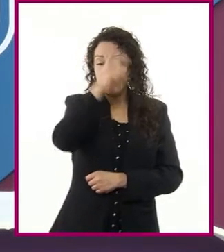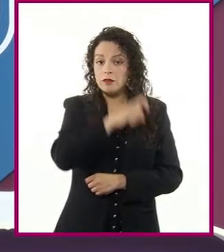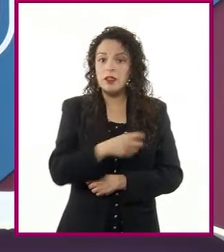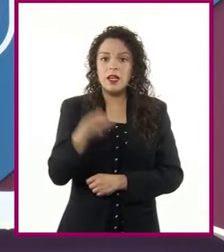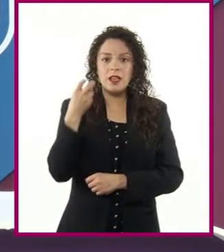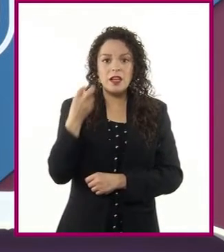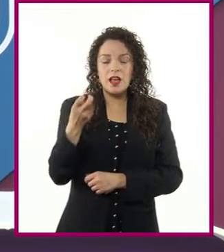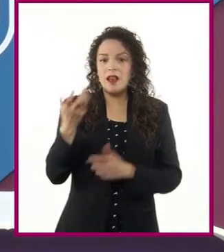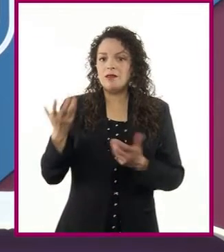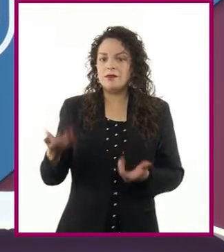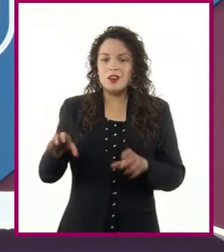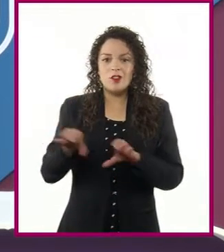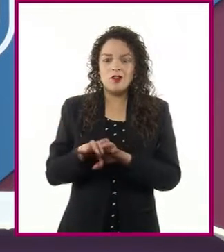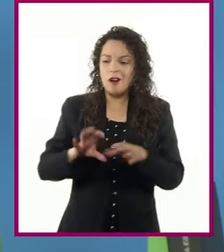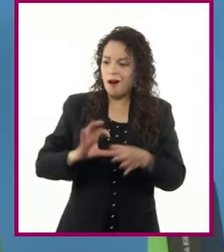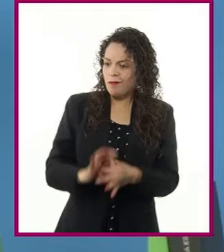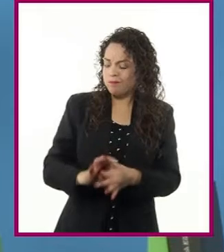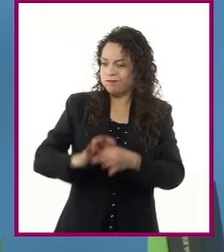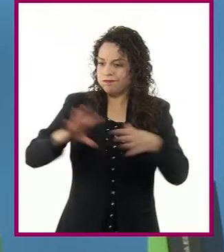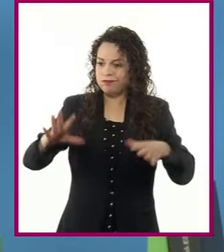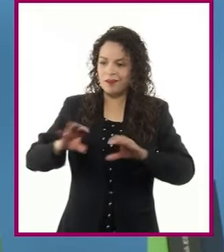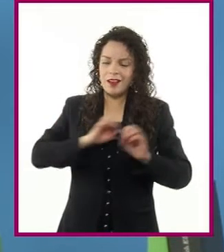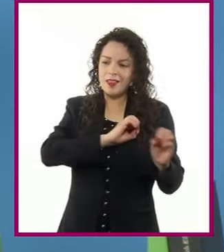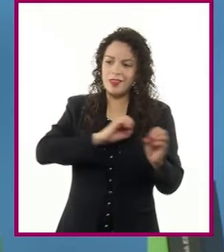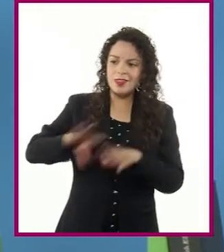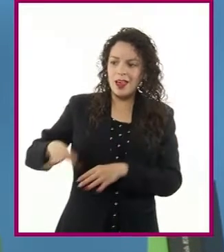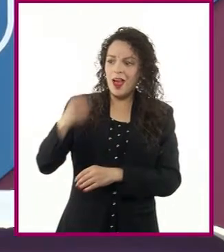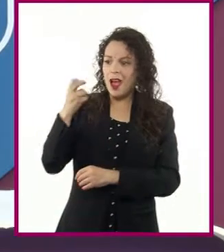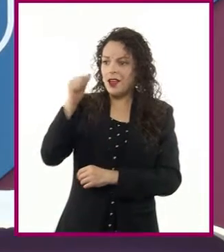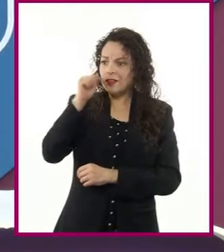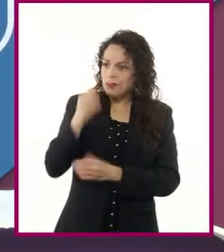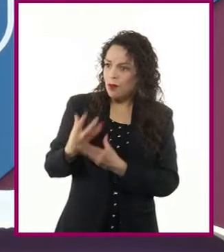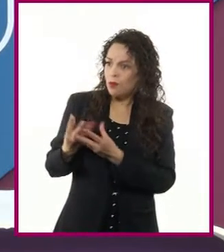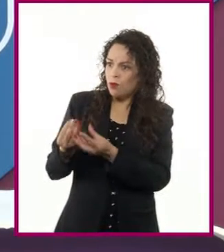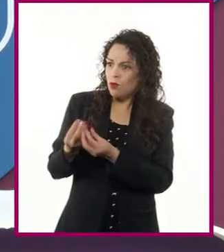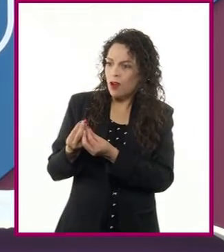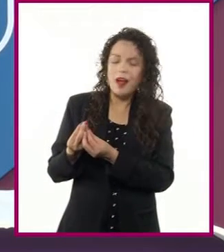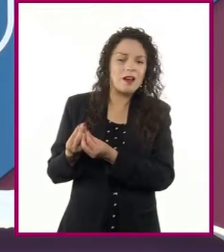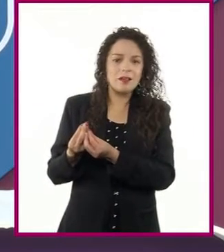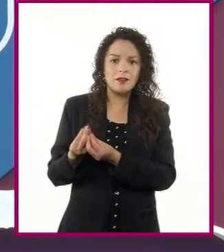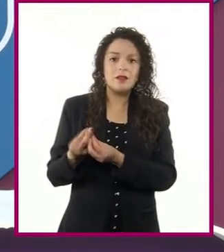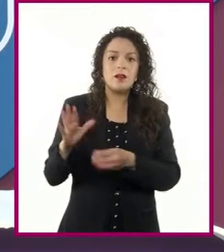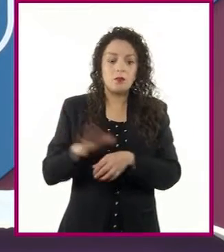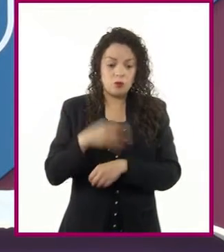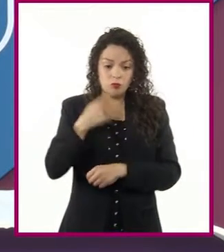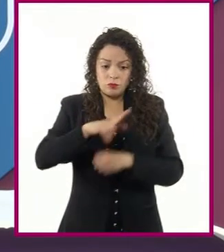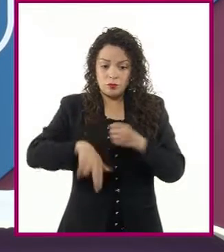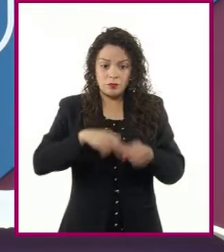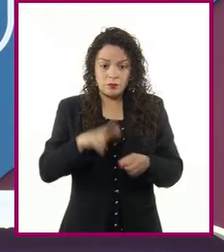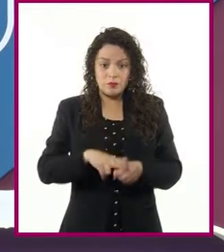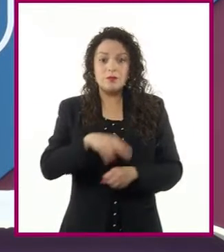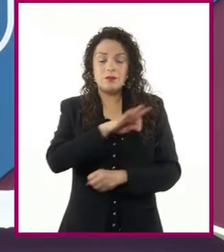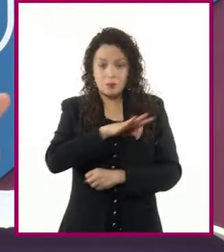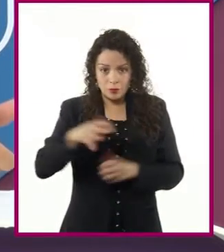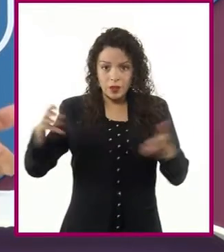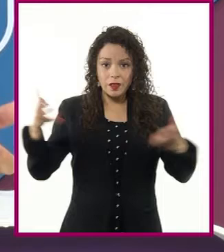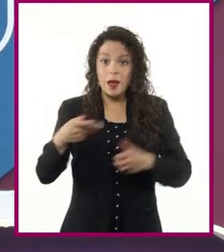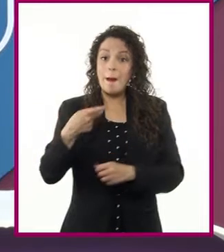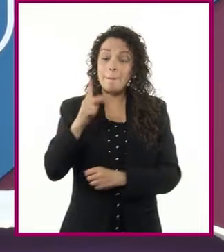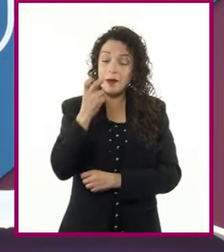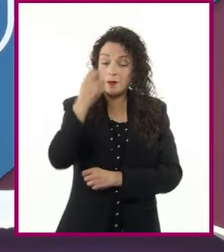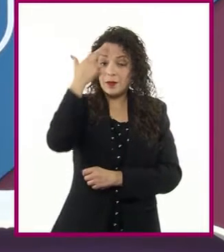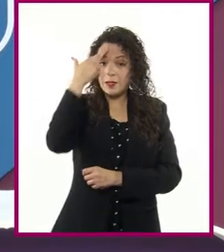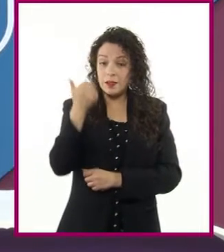de esa incapacidad convertida casi en segunda naturaleza. Por esta razón, pocos son los que,